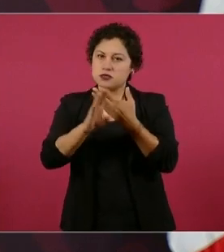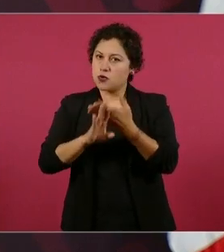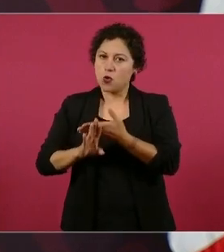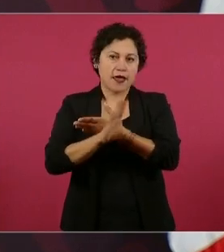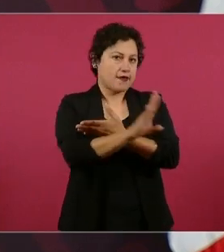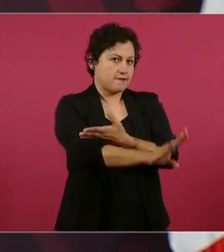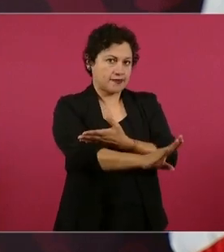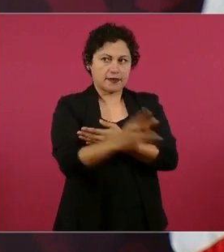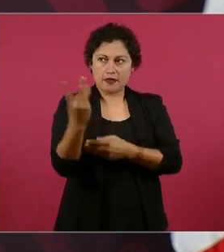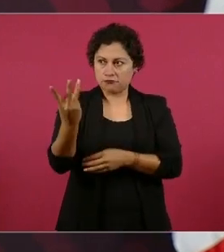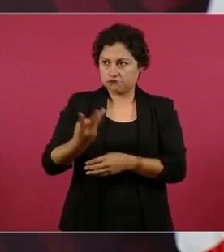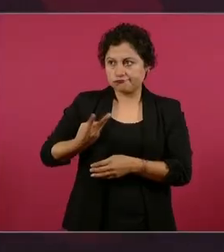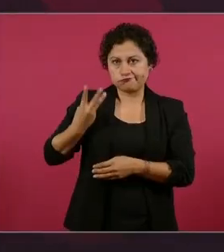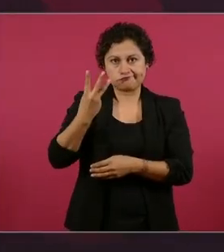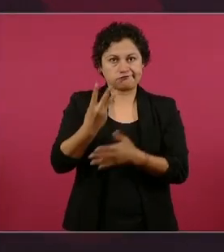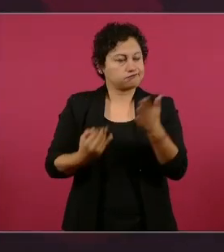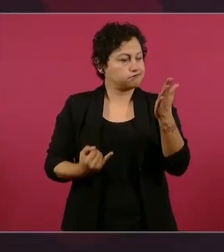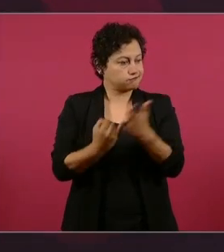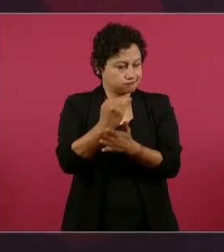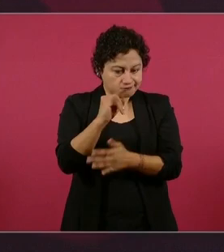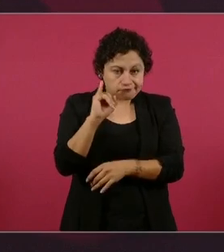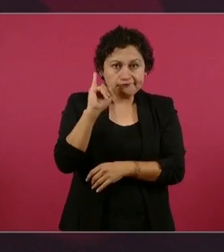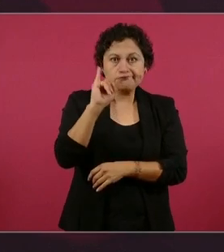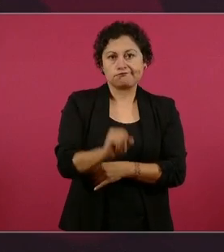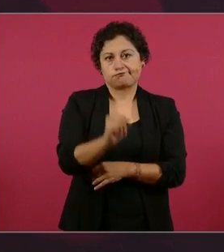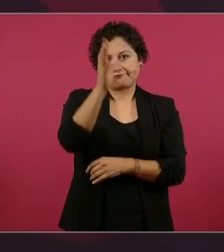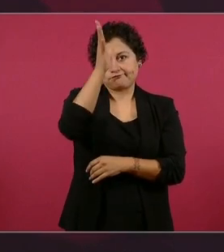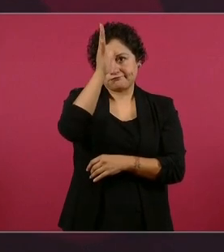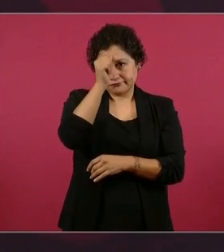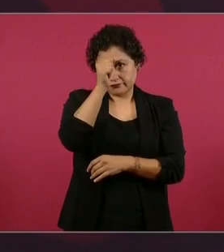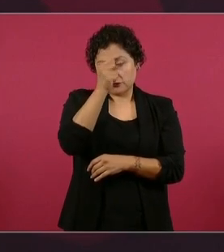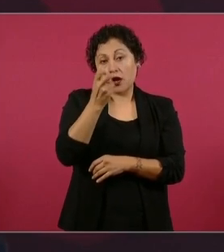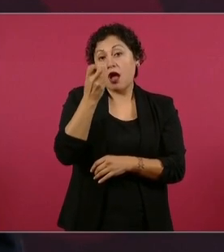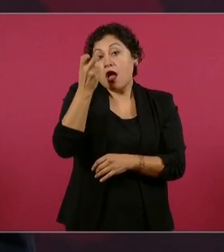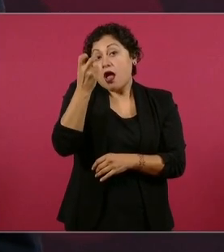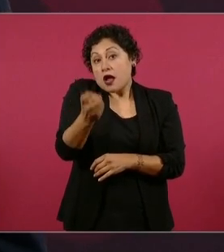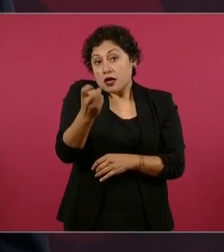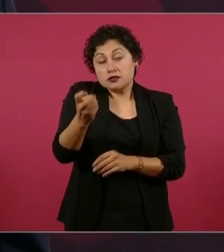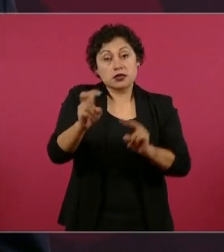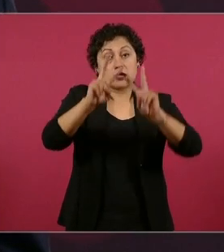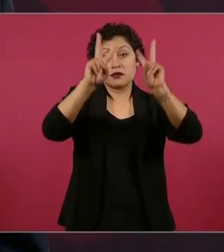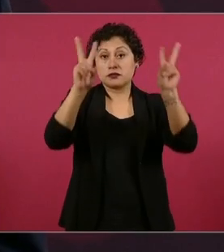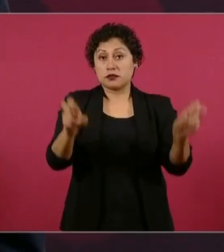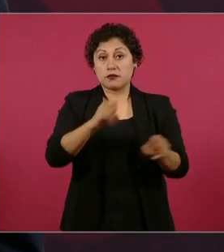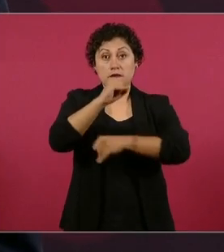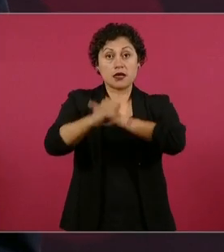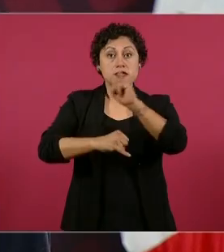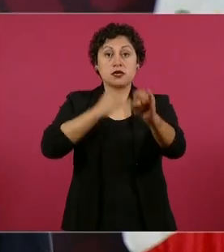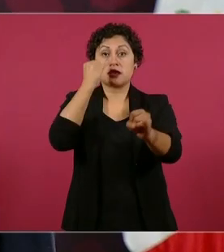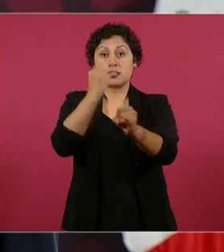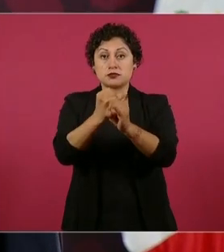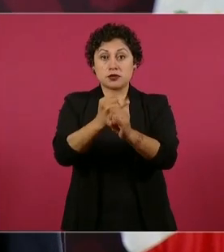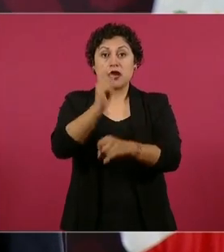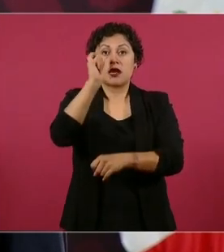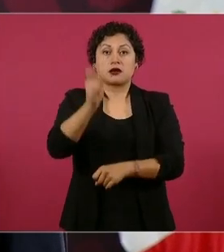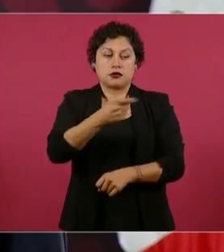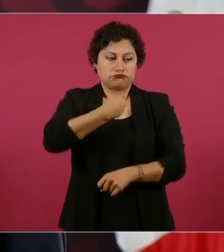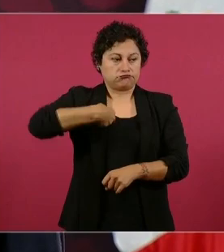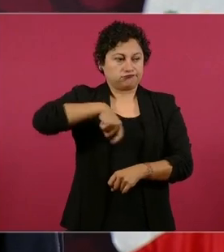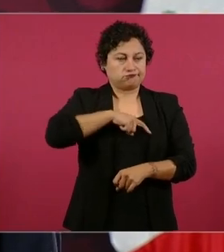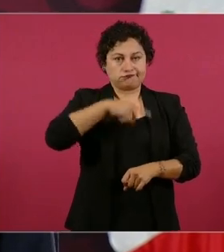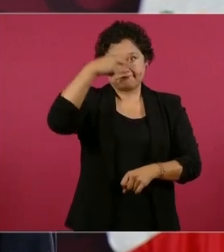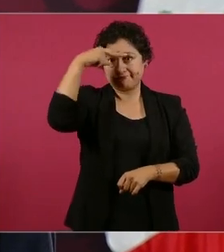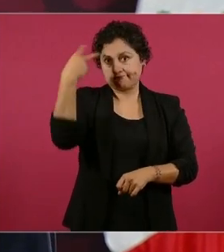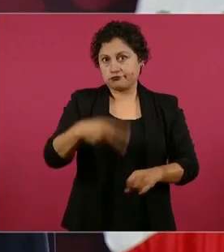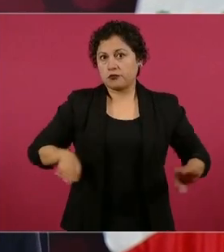Esto es parte de nuestra política exterior, la solución pacífica en las controversias,